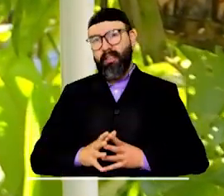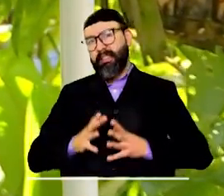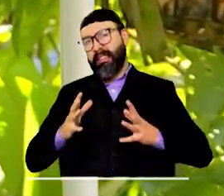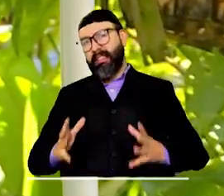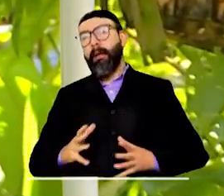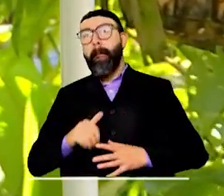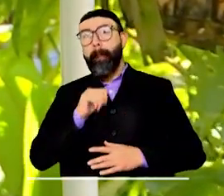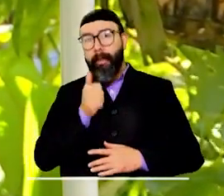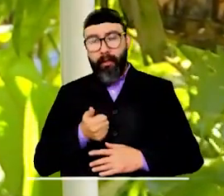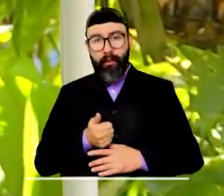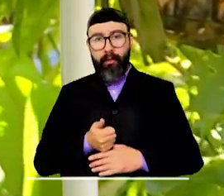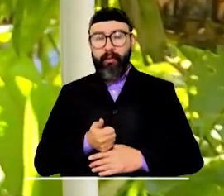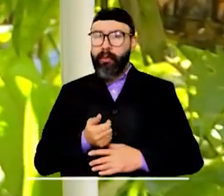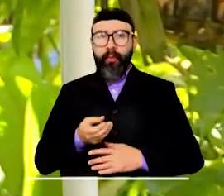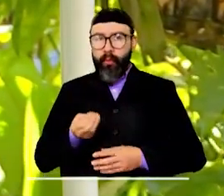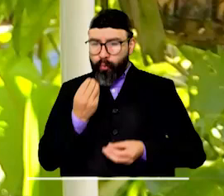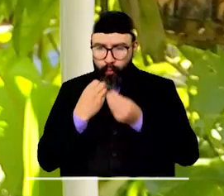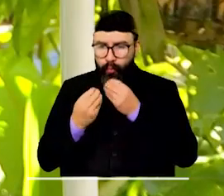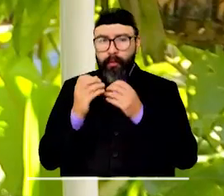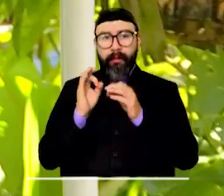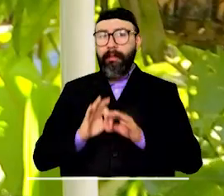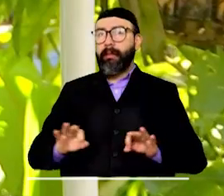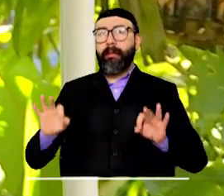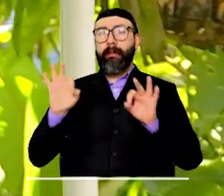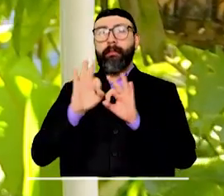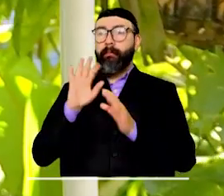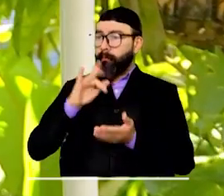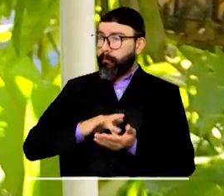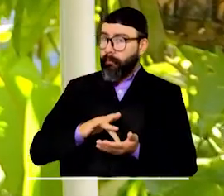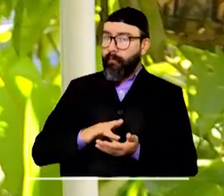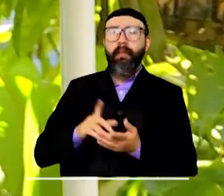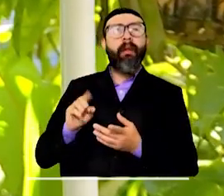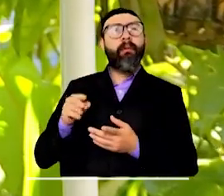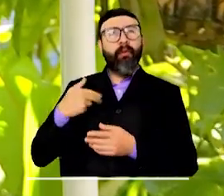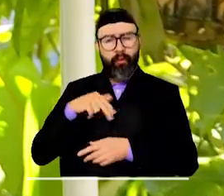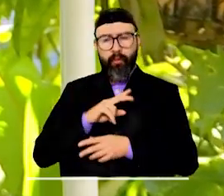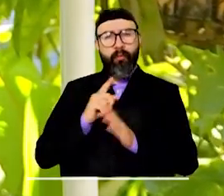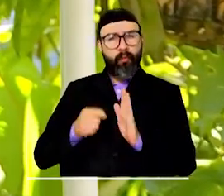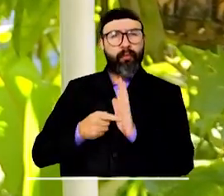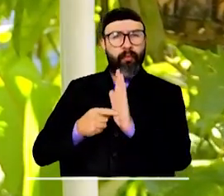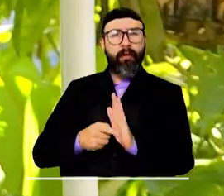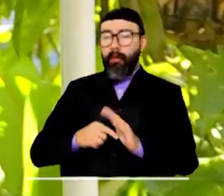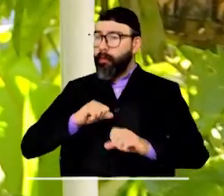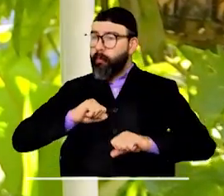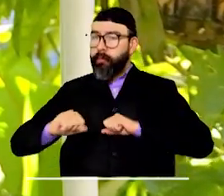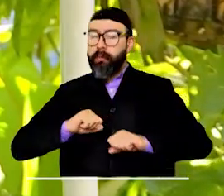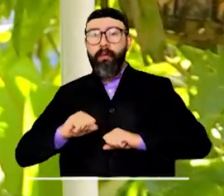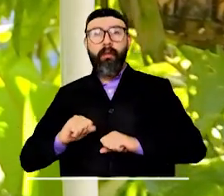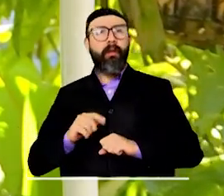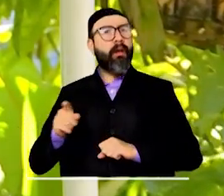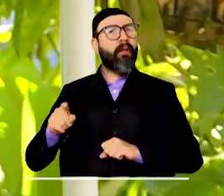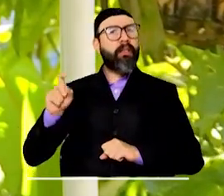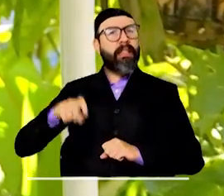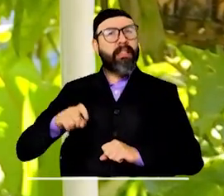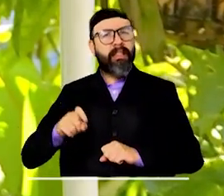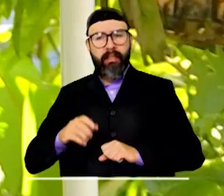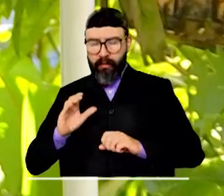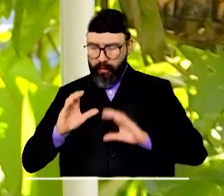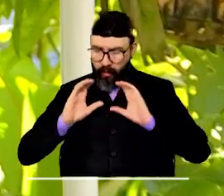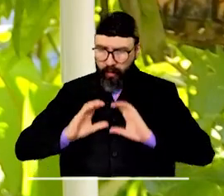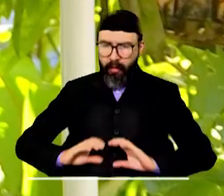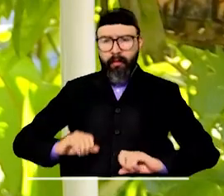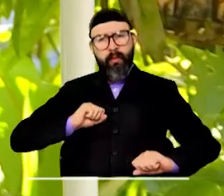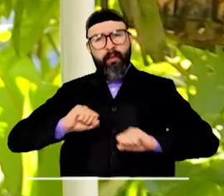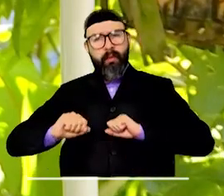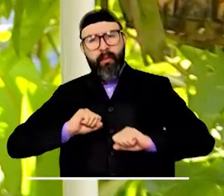La parte alimentaria es muy importante. Y lo otro que yo les estaba mostrando era lo funcional. ¿Qué necesita el aparato gastrointestinal para que